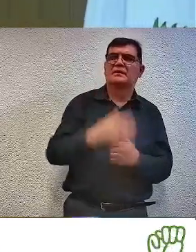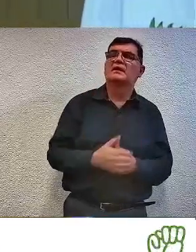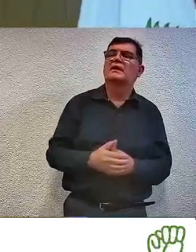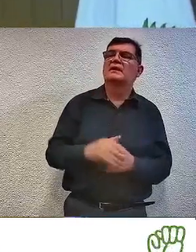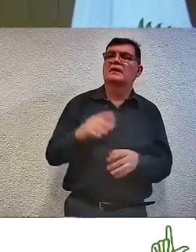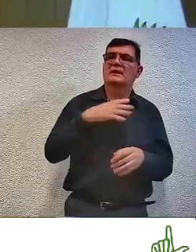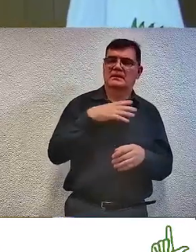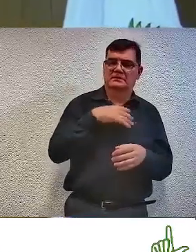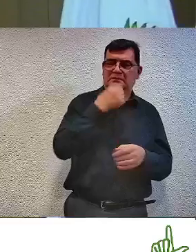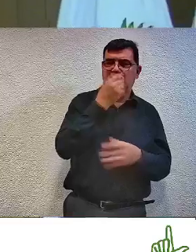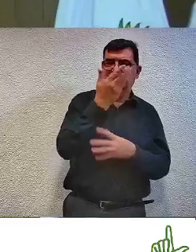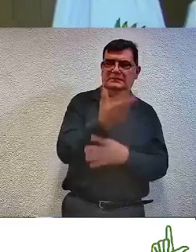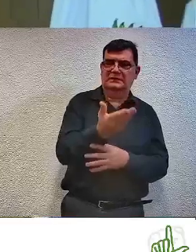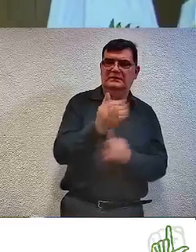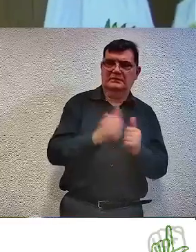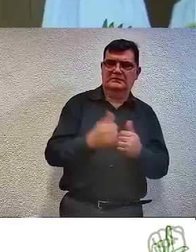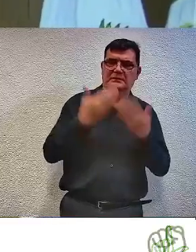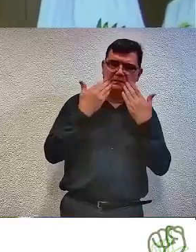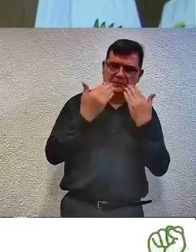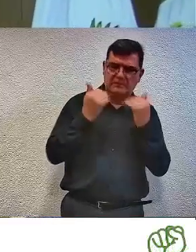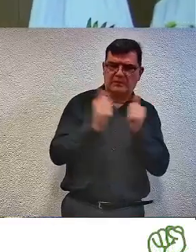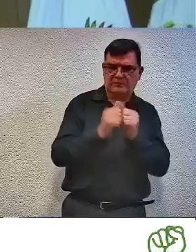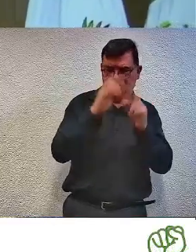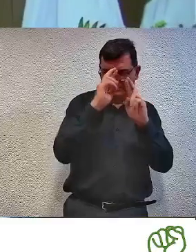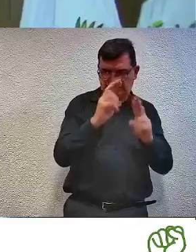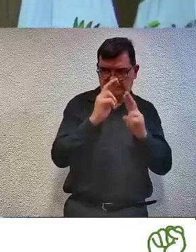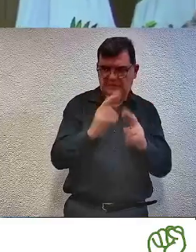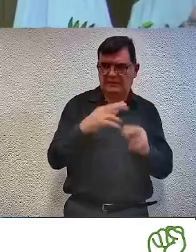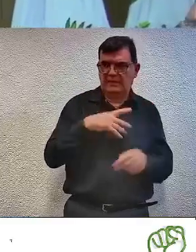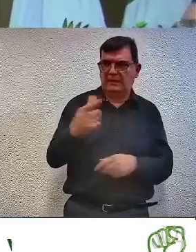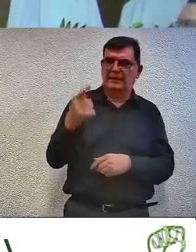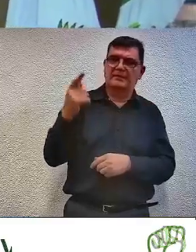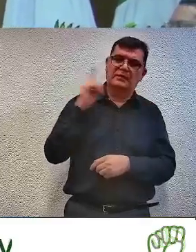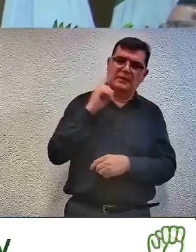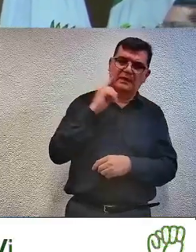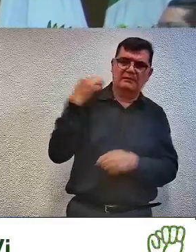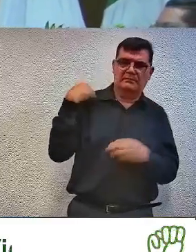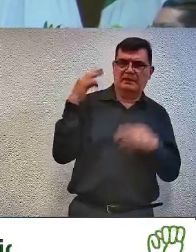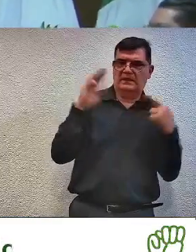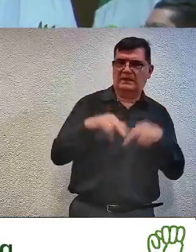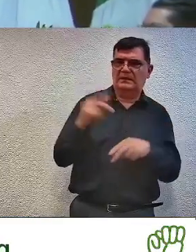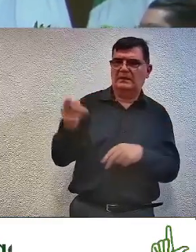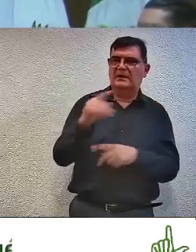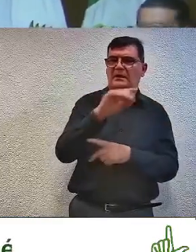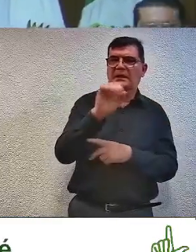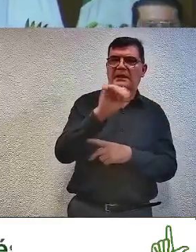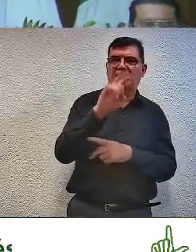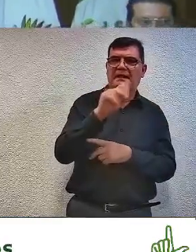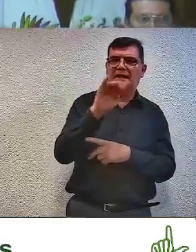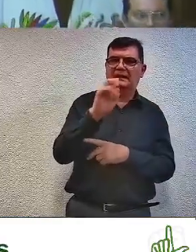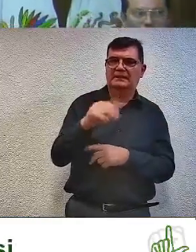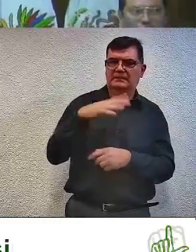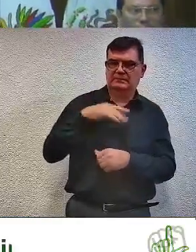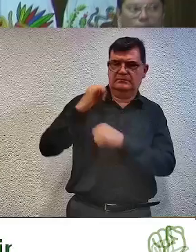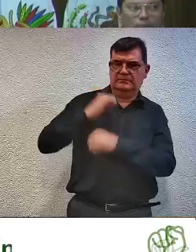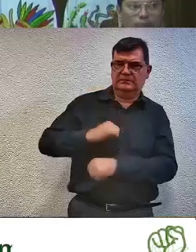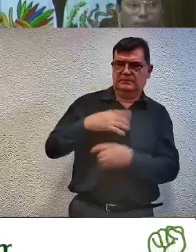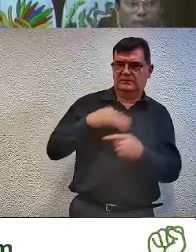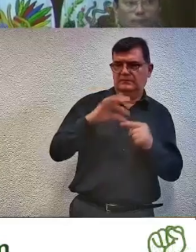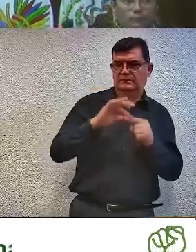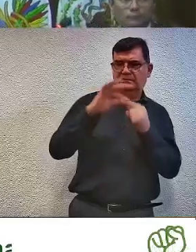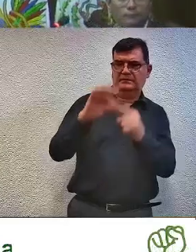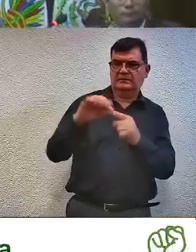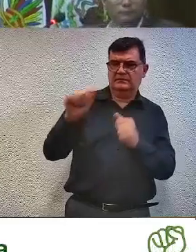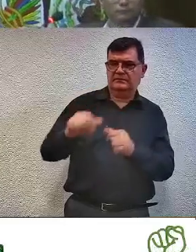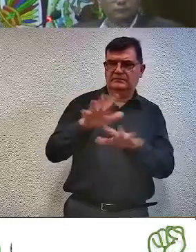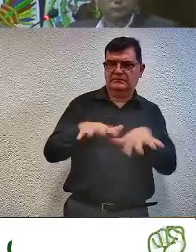lo tanto, le solicito amable y respetuosamente a la magistrada Evelyn Rodríguez Chinol sirva a tomar la conducción de